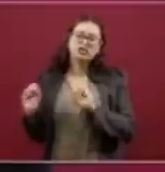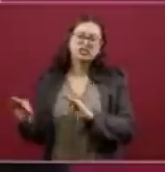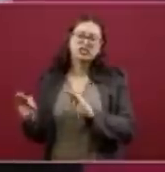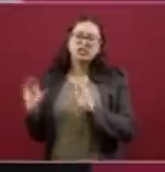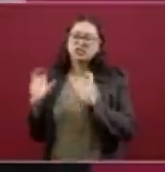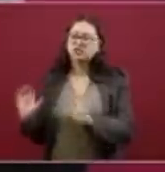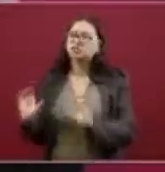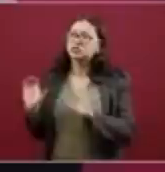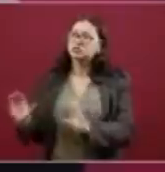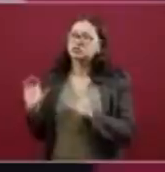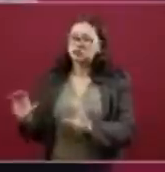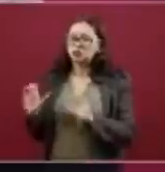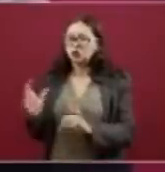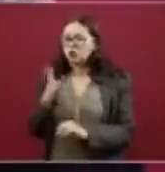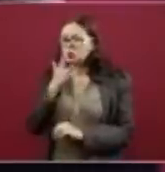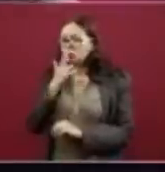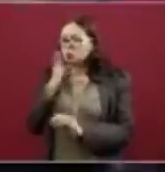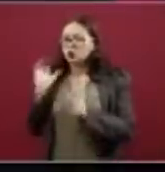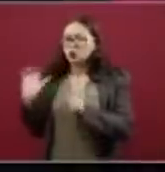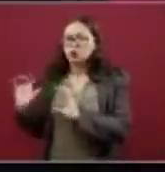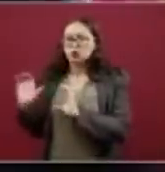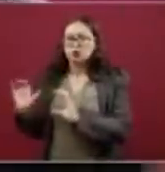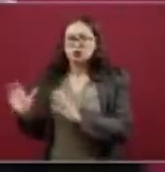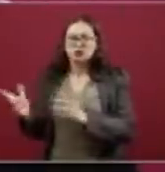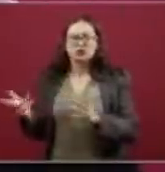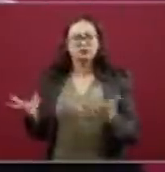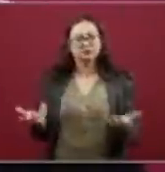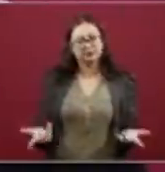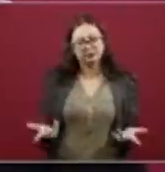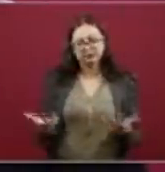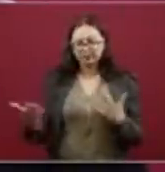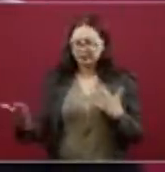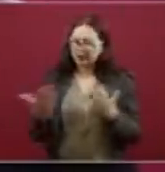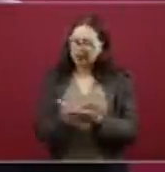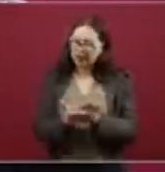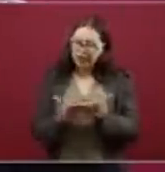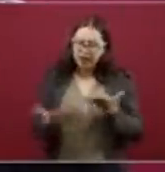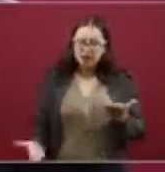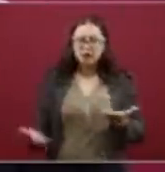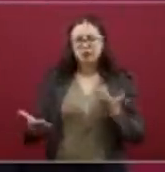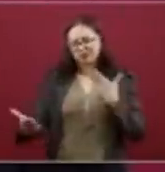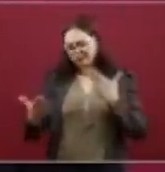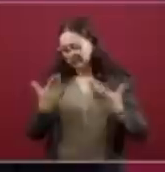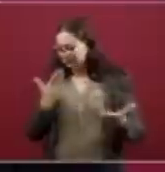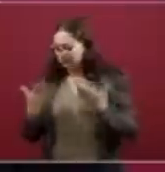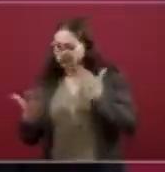sus oficinas, sus instalaciones. Estamos haciendo una revisión si existen